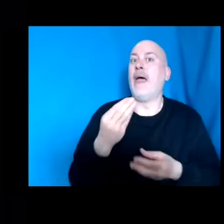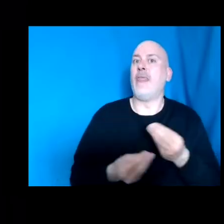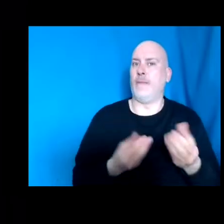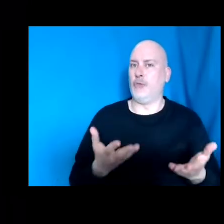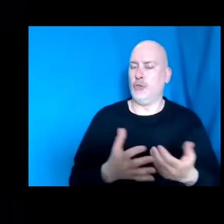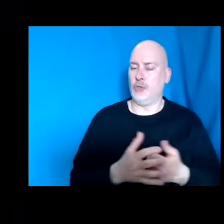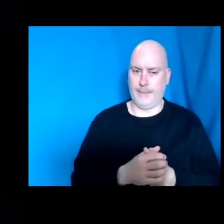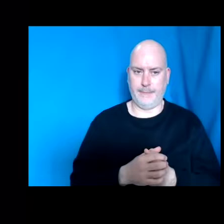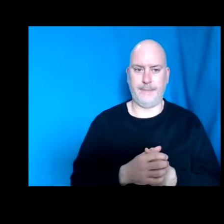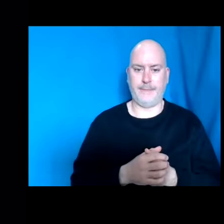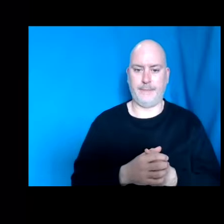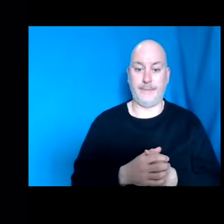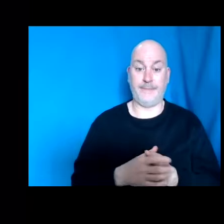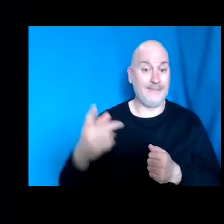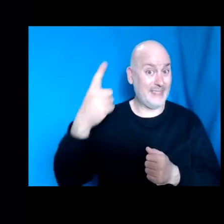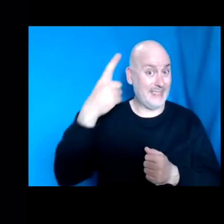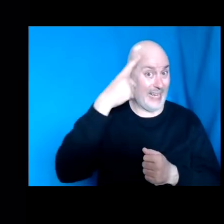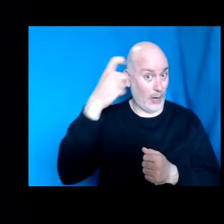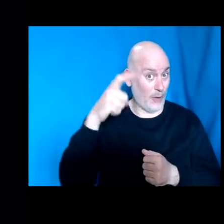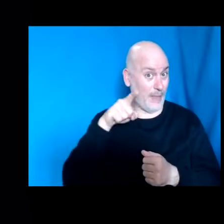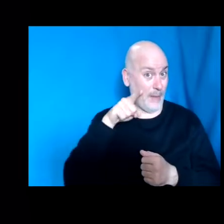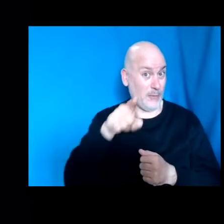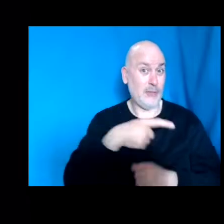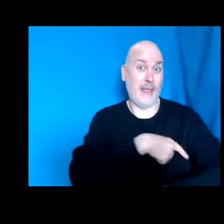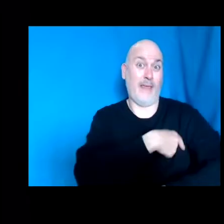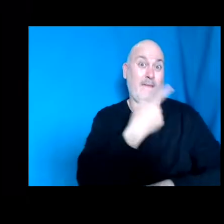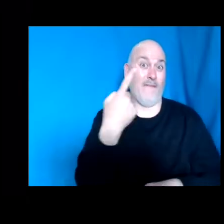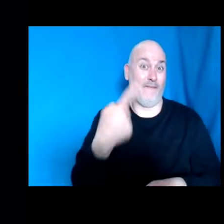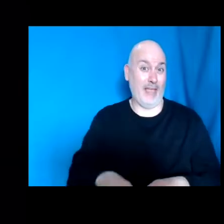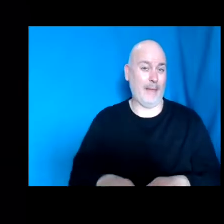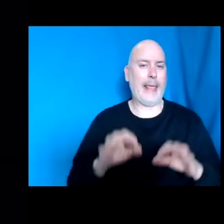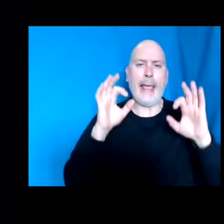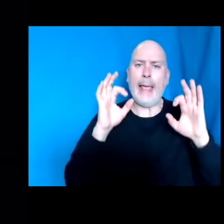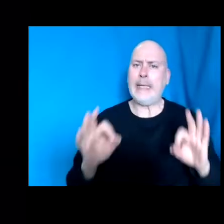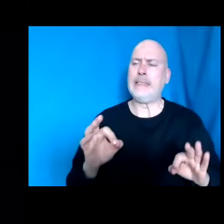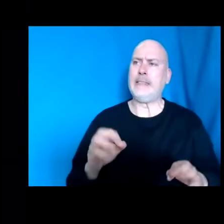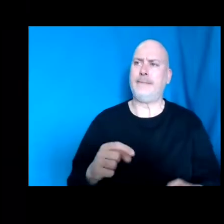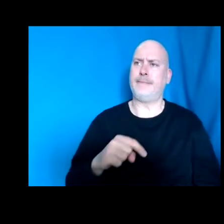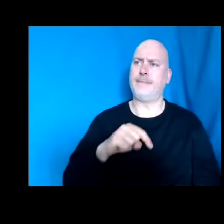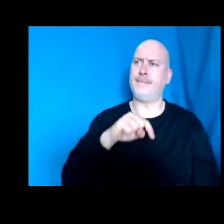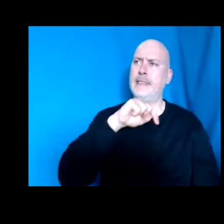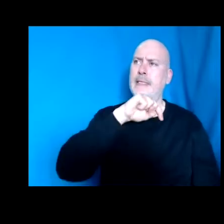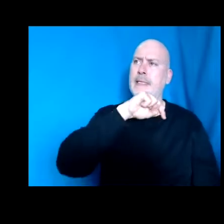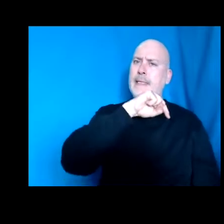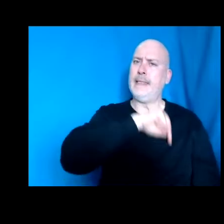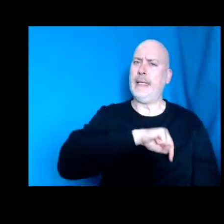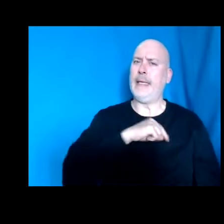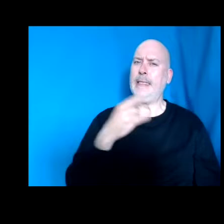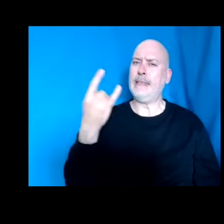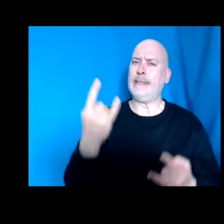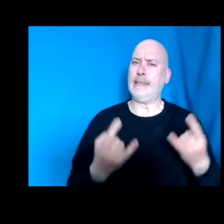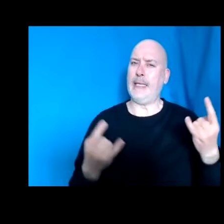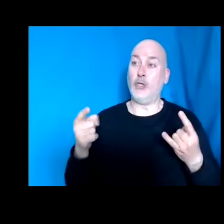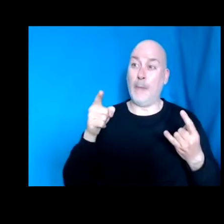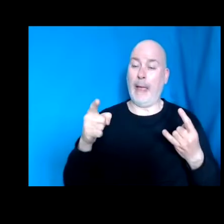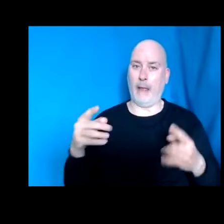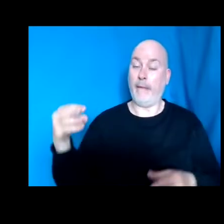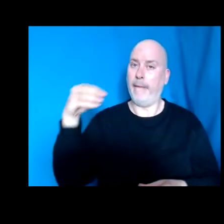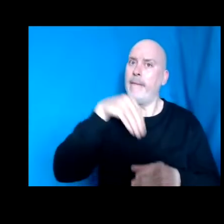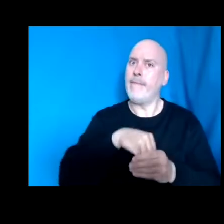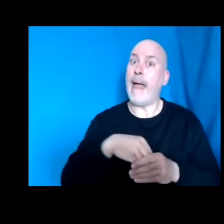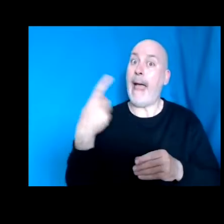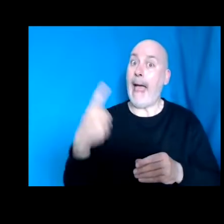vamos a recordar que la fiebre es un síntoma que en muchas ocasiones puede ser un mecanismo de defensa